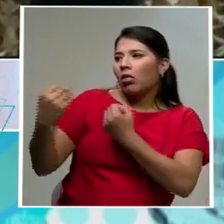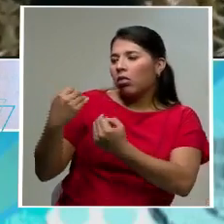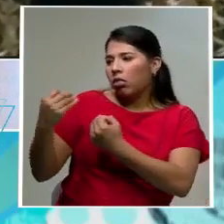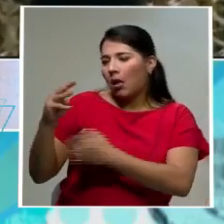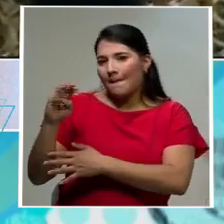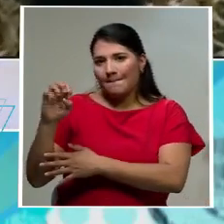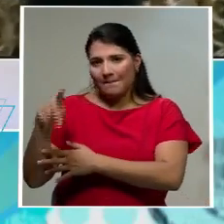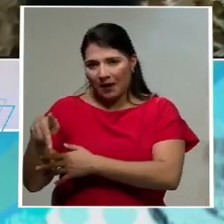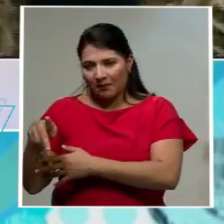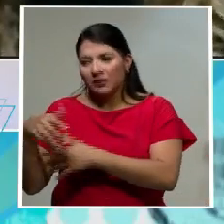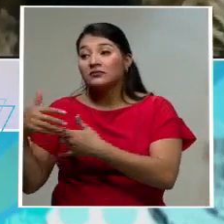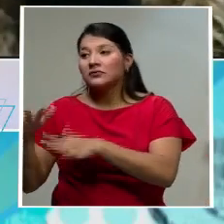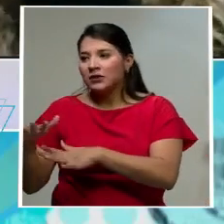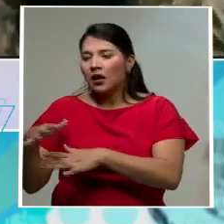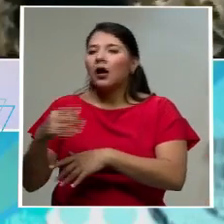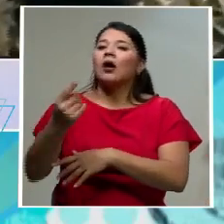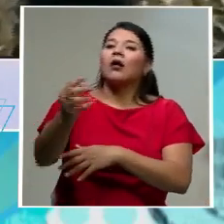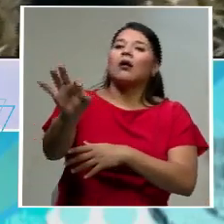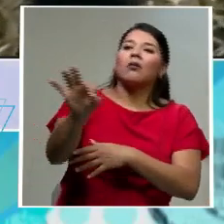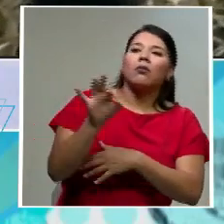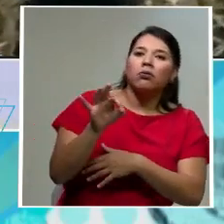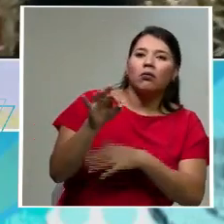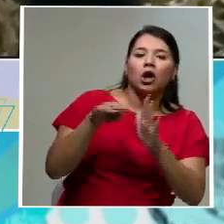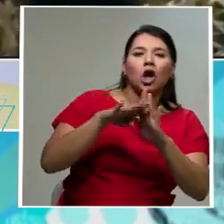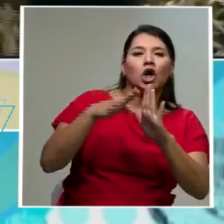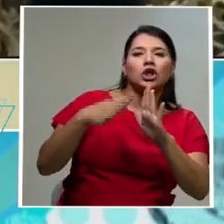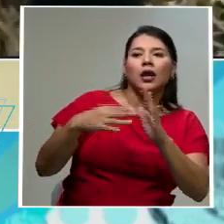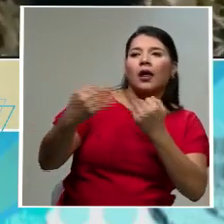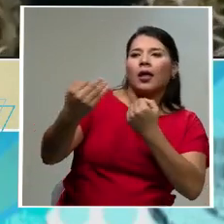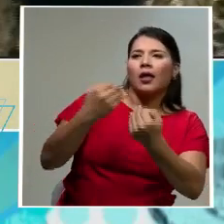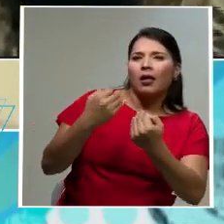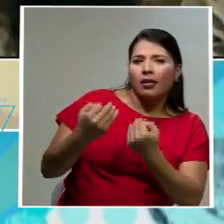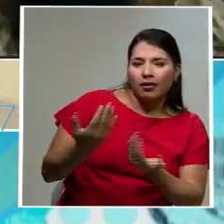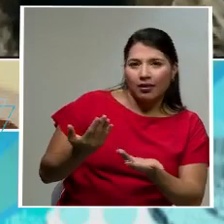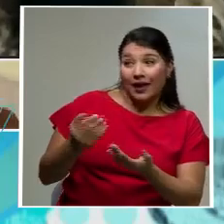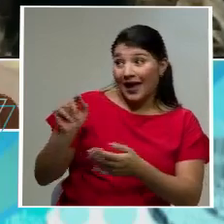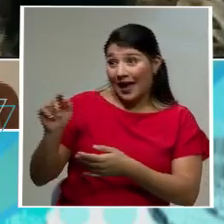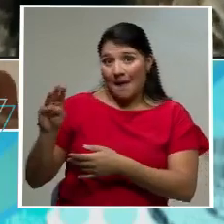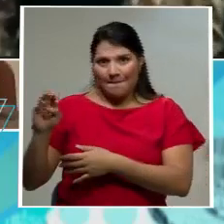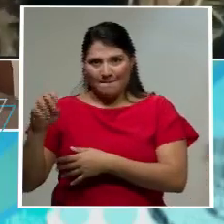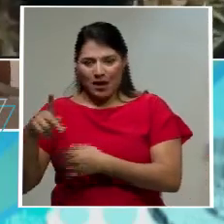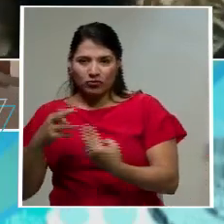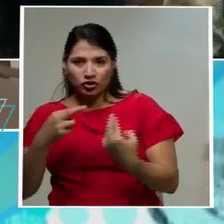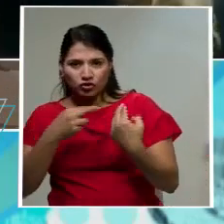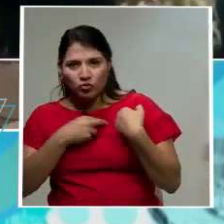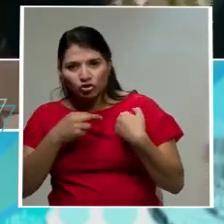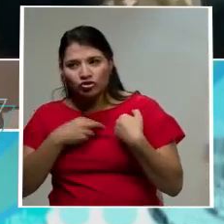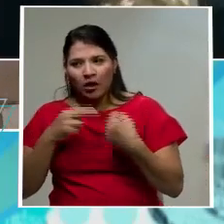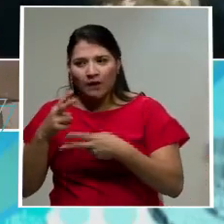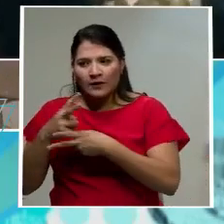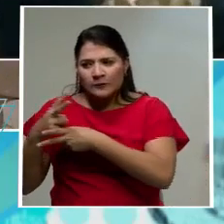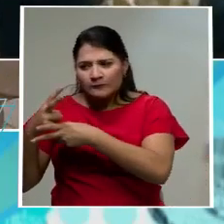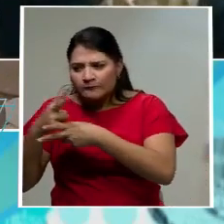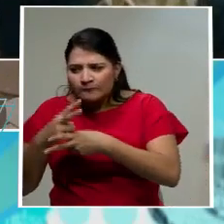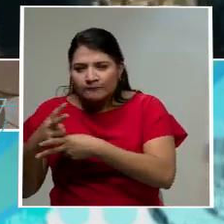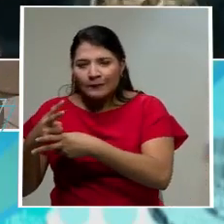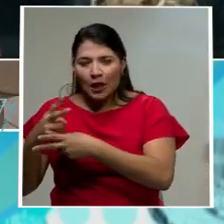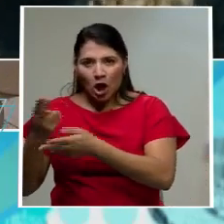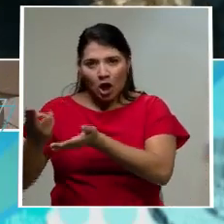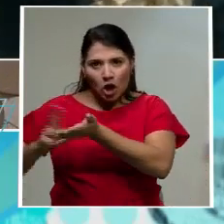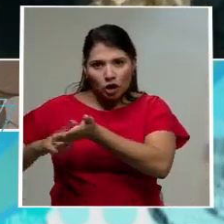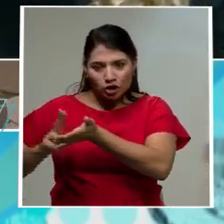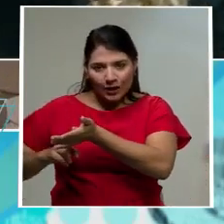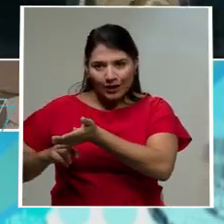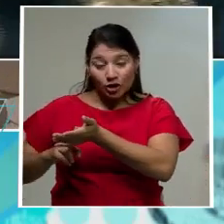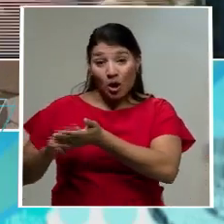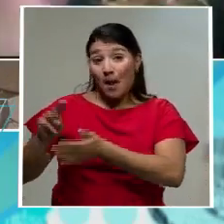que fue el que suscribe el contrato y es el responsable de la fiscalización en la ejecución de ese fideicomiso,